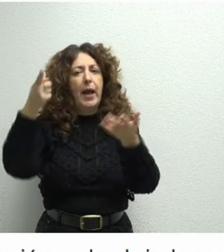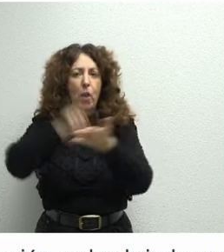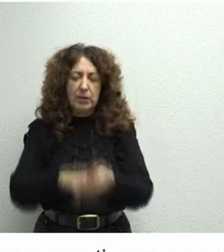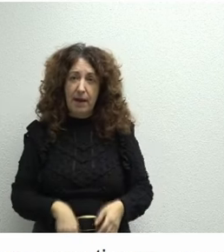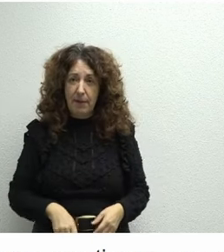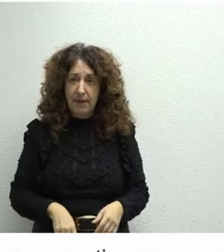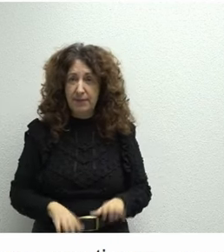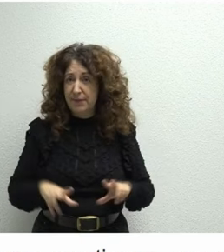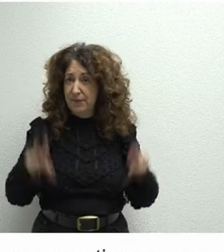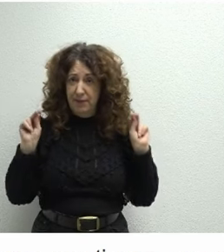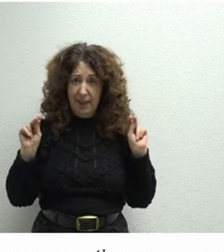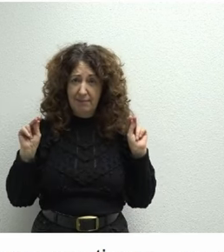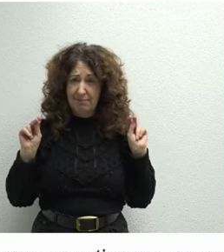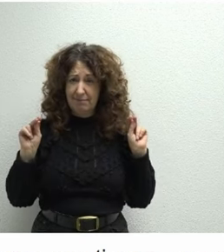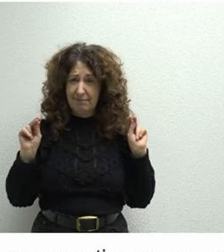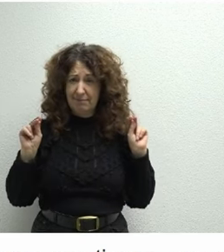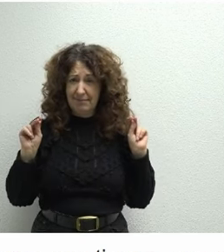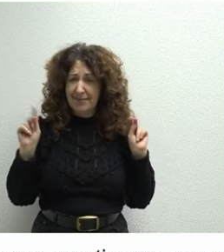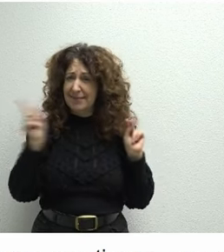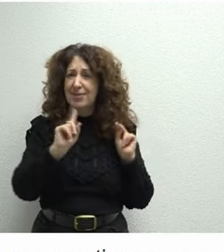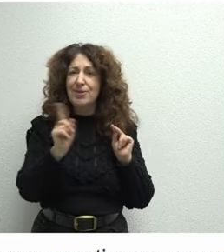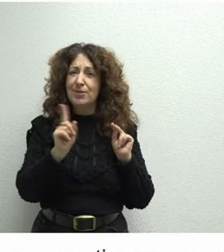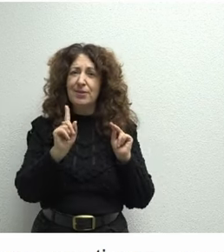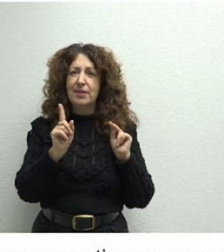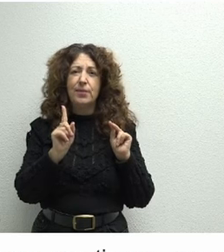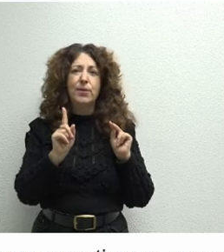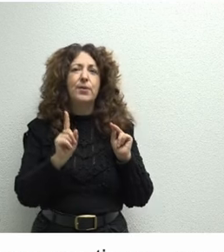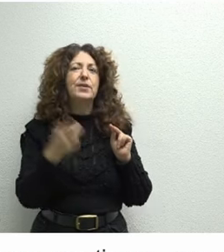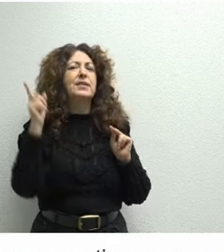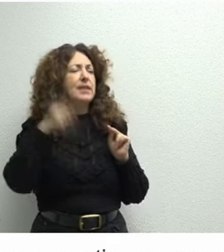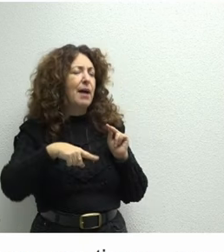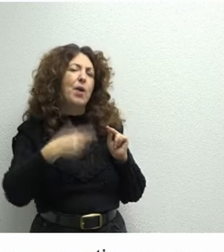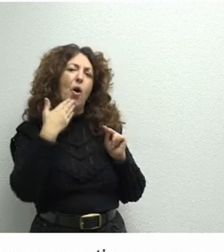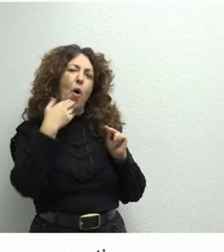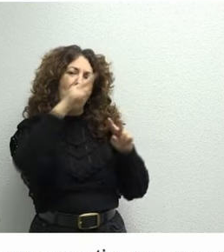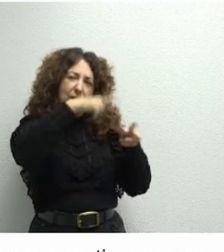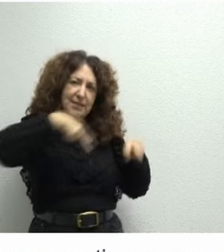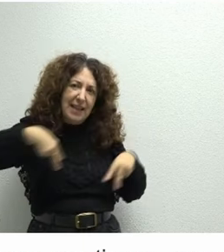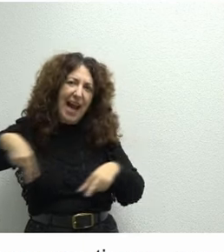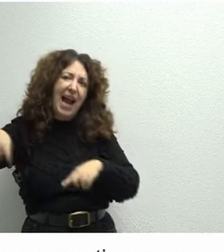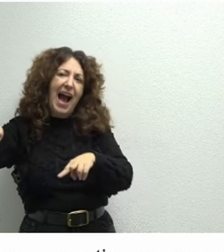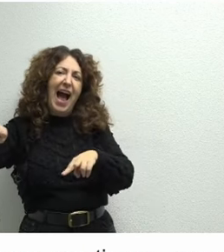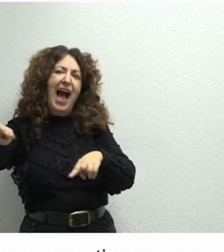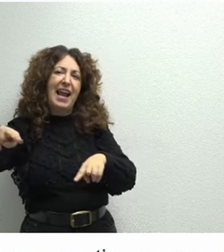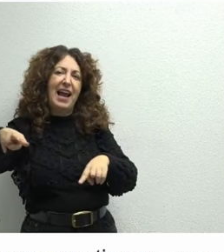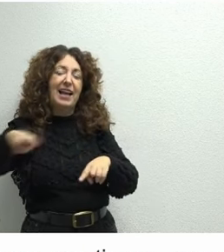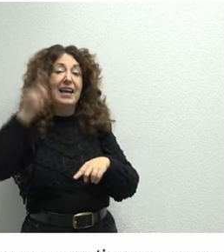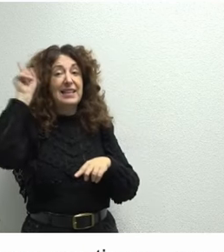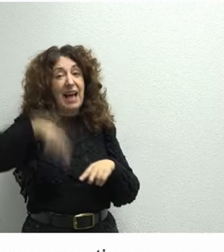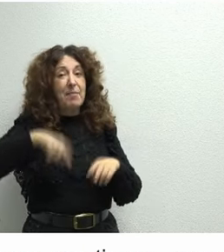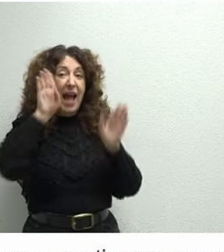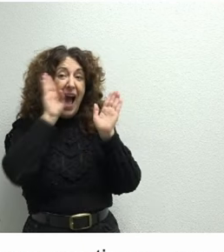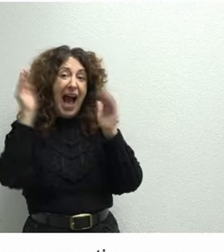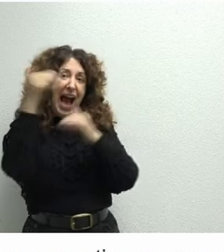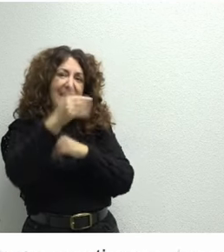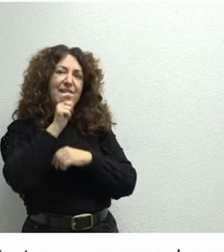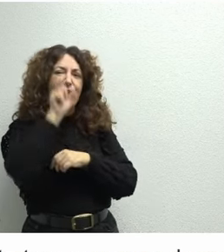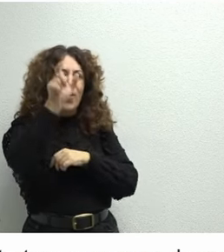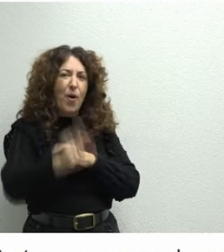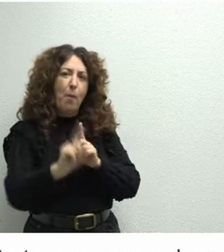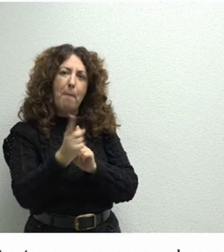vale es un poco función es de canalización atención personalizada